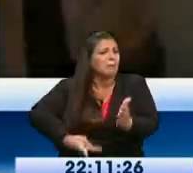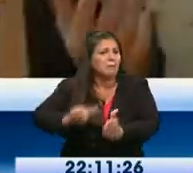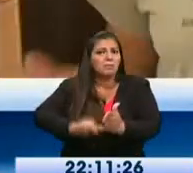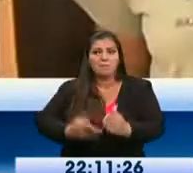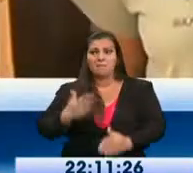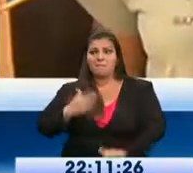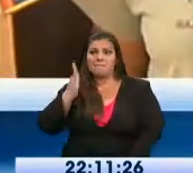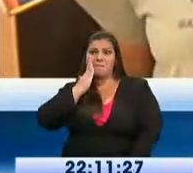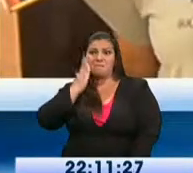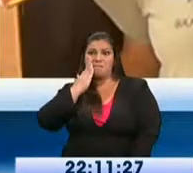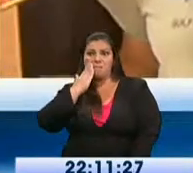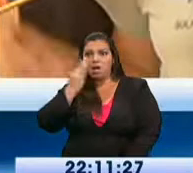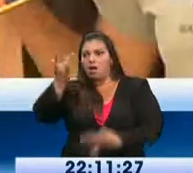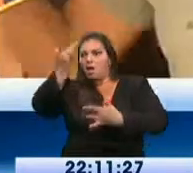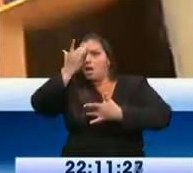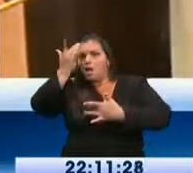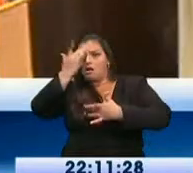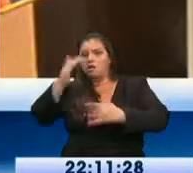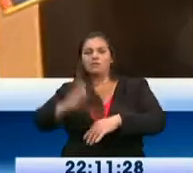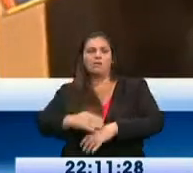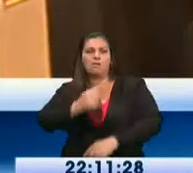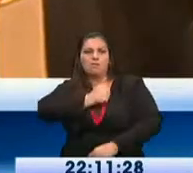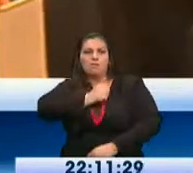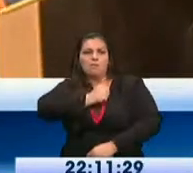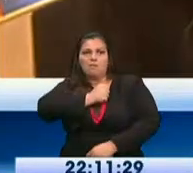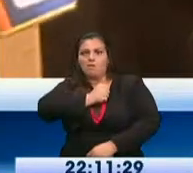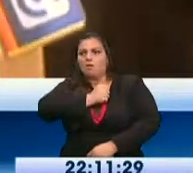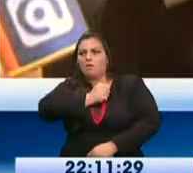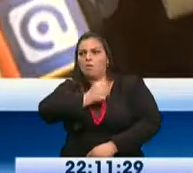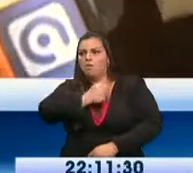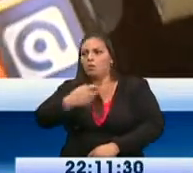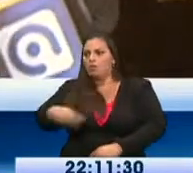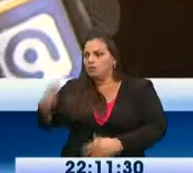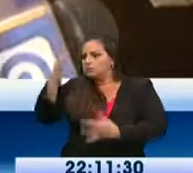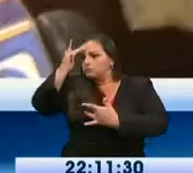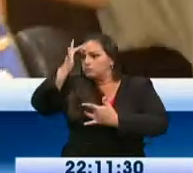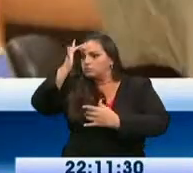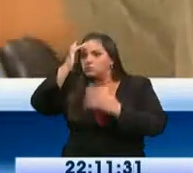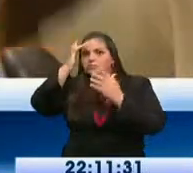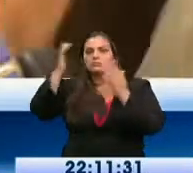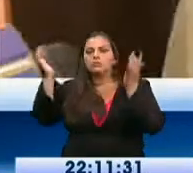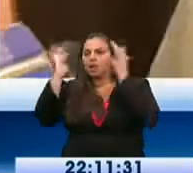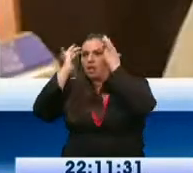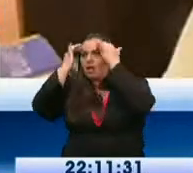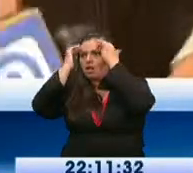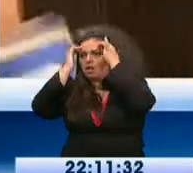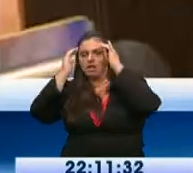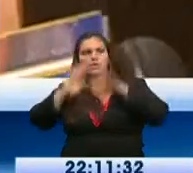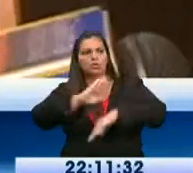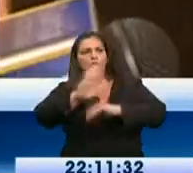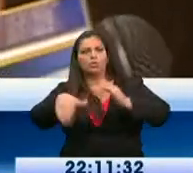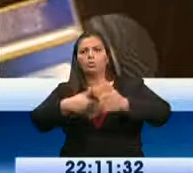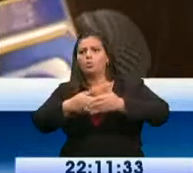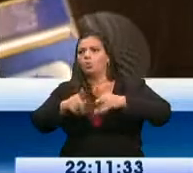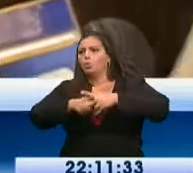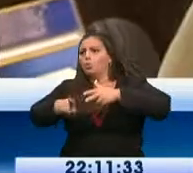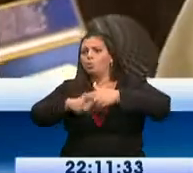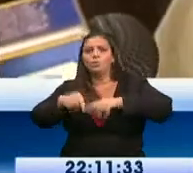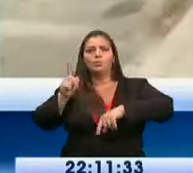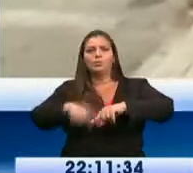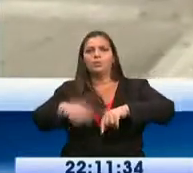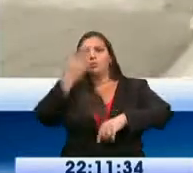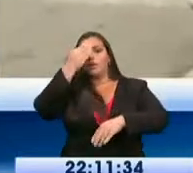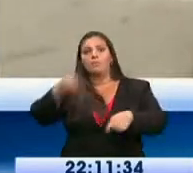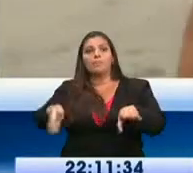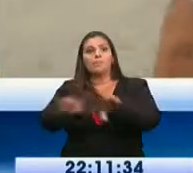gritaba porque ella sufre de la presión, y la gente afuera, la gente afuera, que no sabíamos cómo salir porque la puerta de ahí estaba con